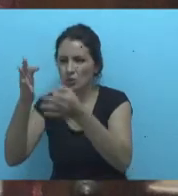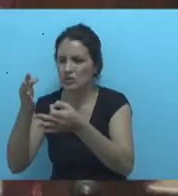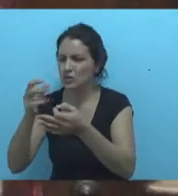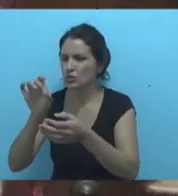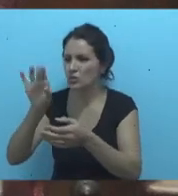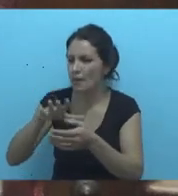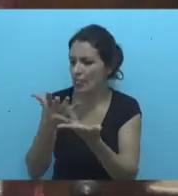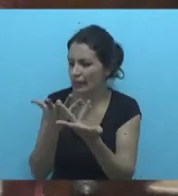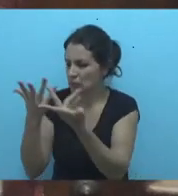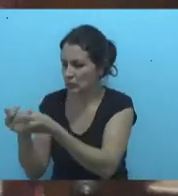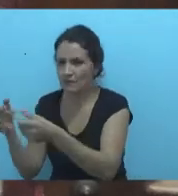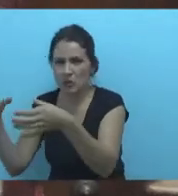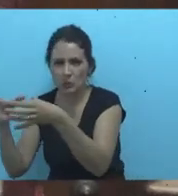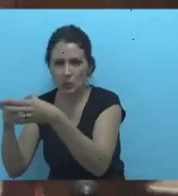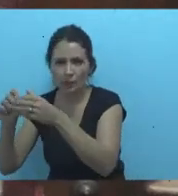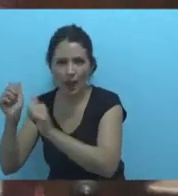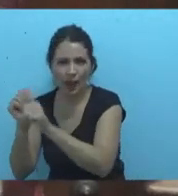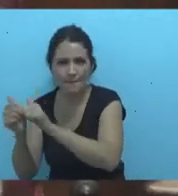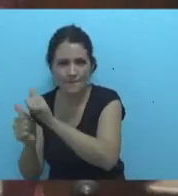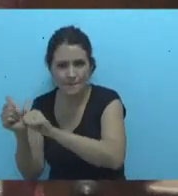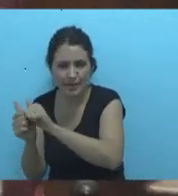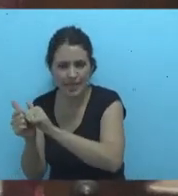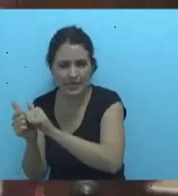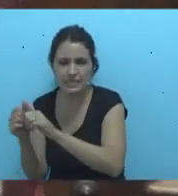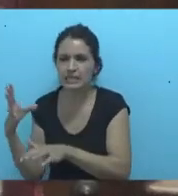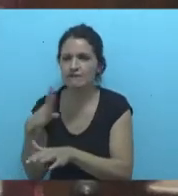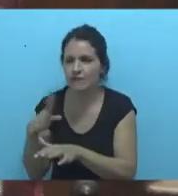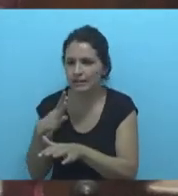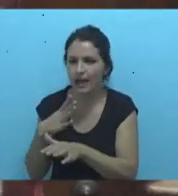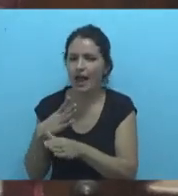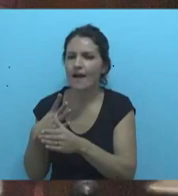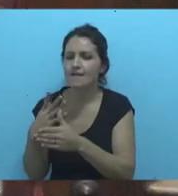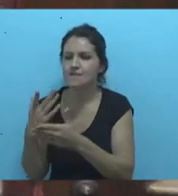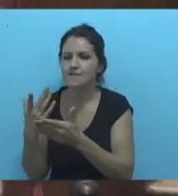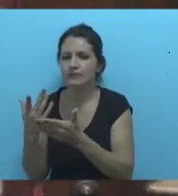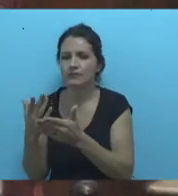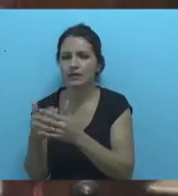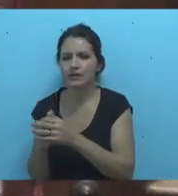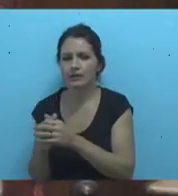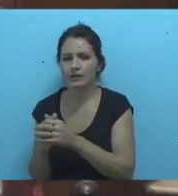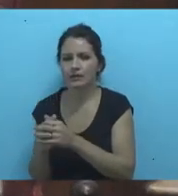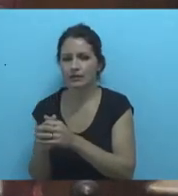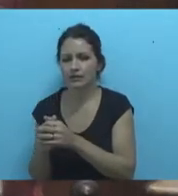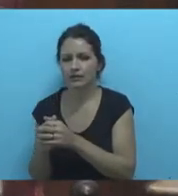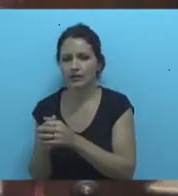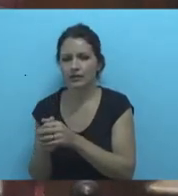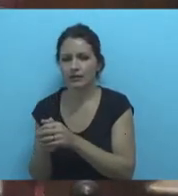directorio anterior en resoluciones que no se tomaban y que por lo tanto esto también generaba algún nivel de zozobra, de